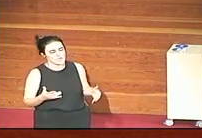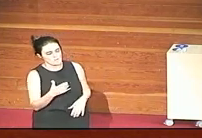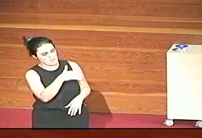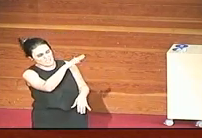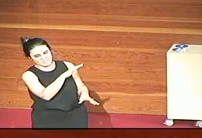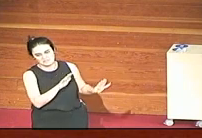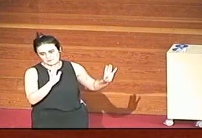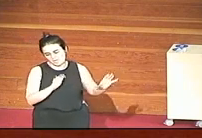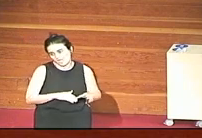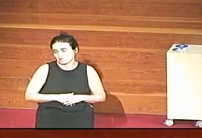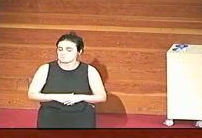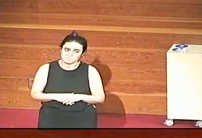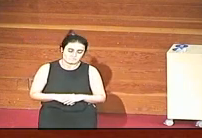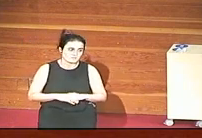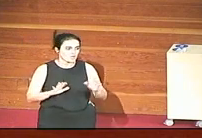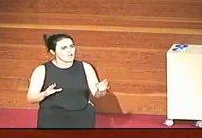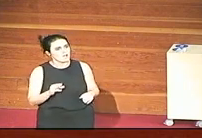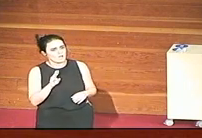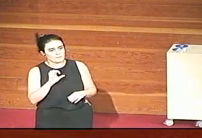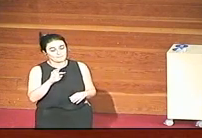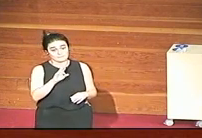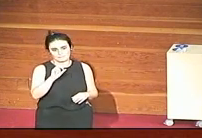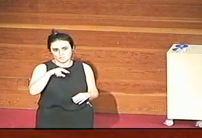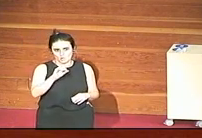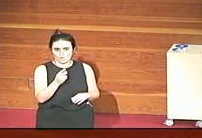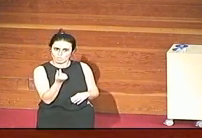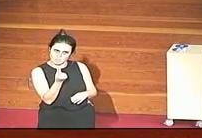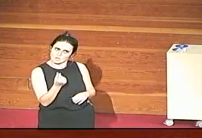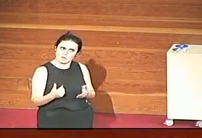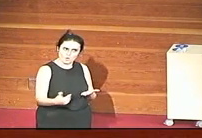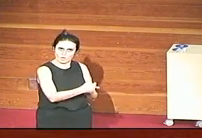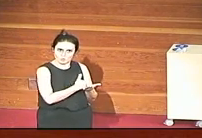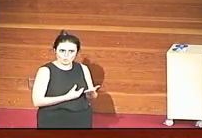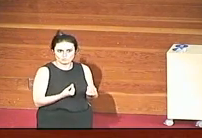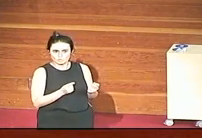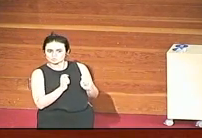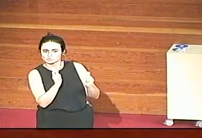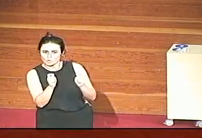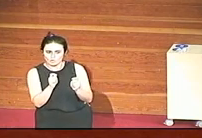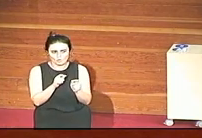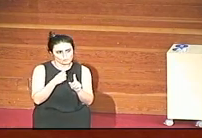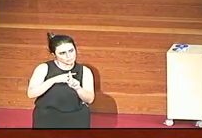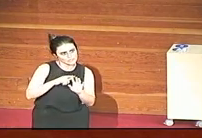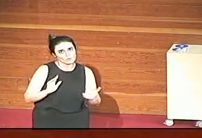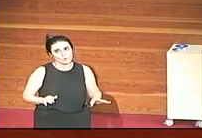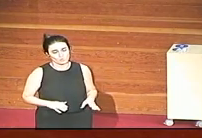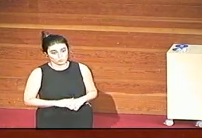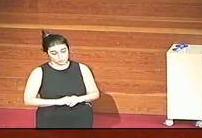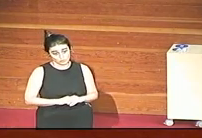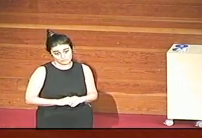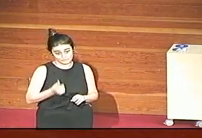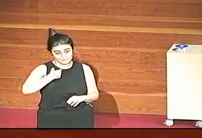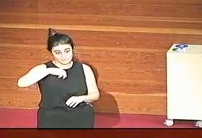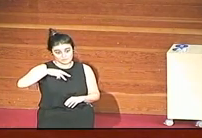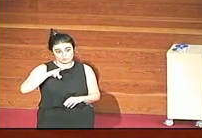y además es que apretar nos da mucho da mucho dinero y es que y caro y luego en muskiz en